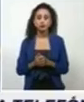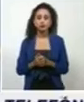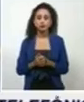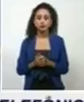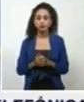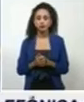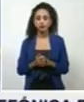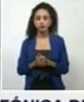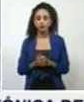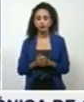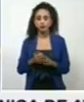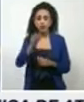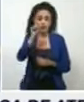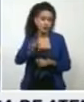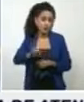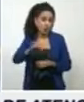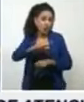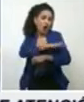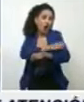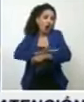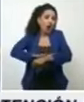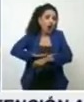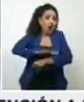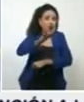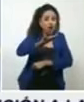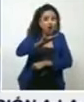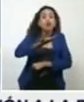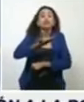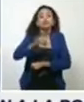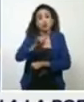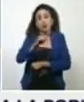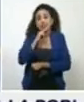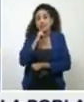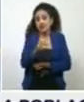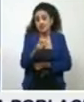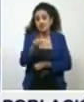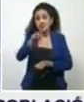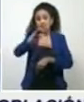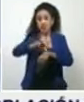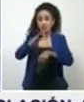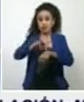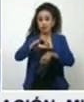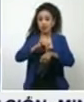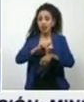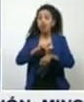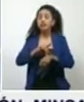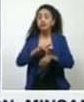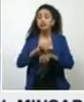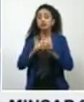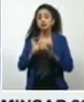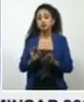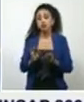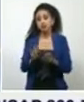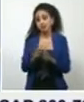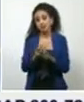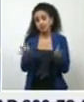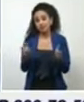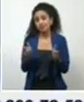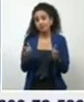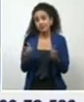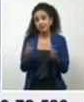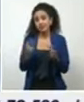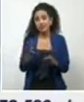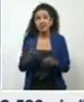de hipertensión, estas enfermedades, pues muchas veces, enfermedades que le llaman